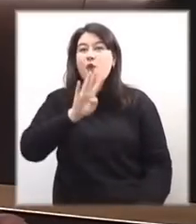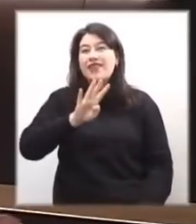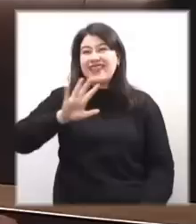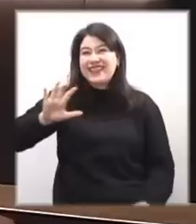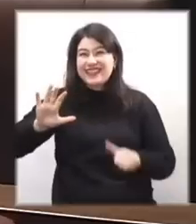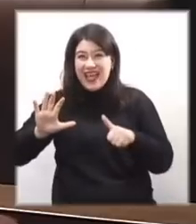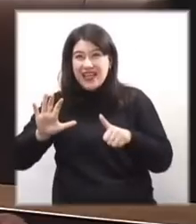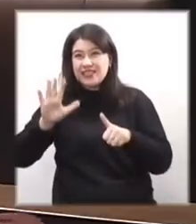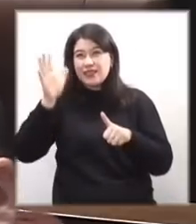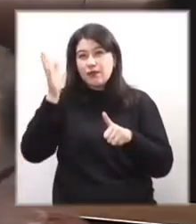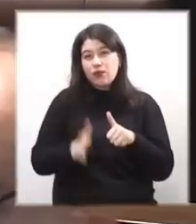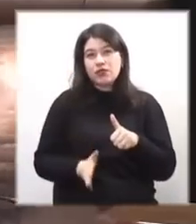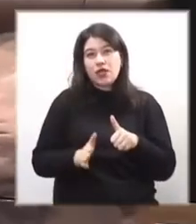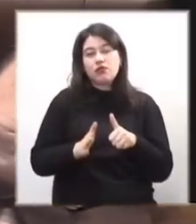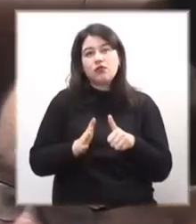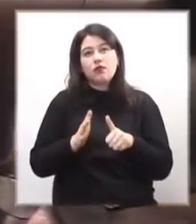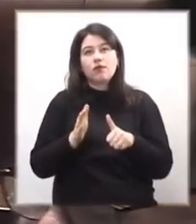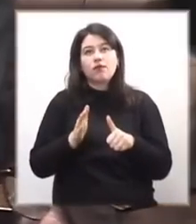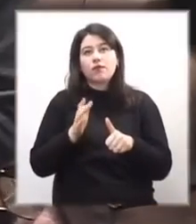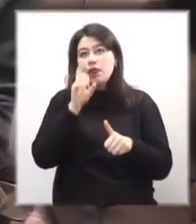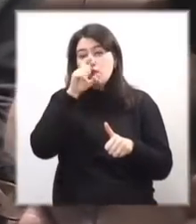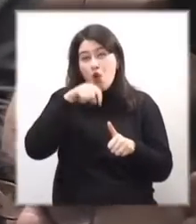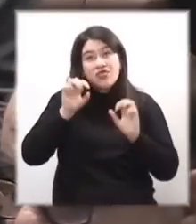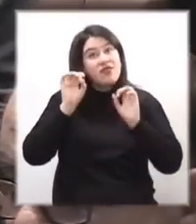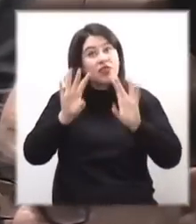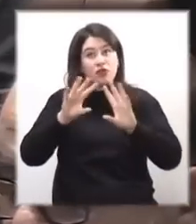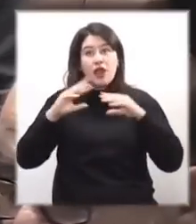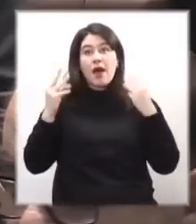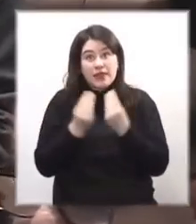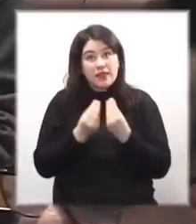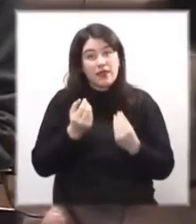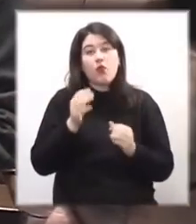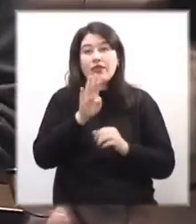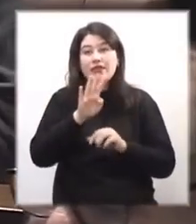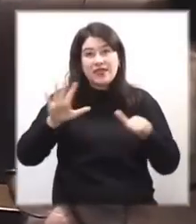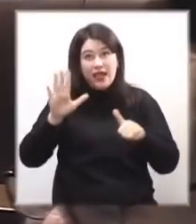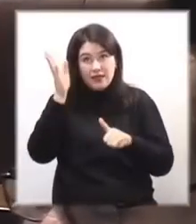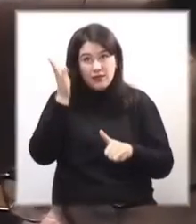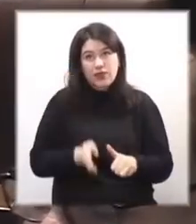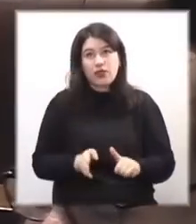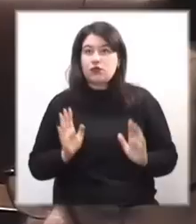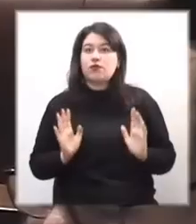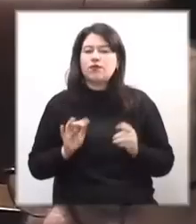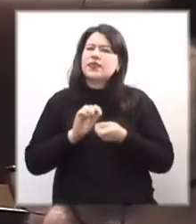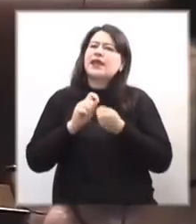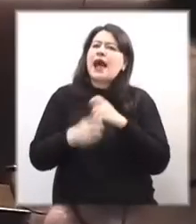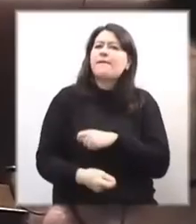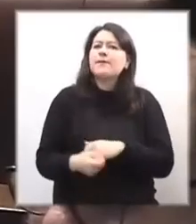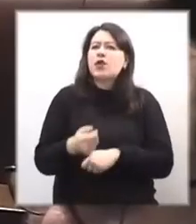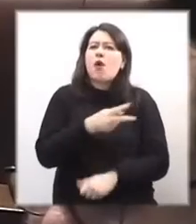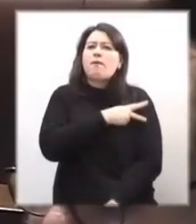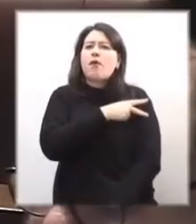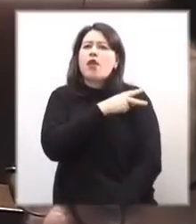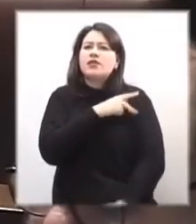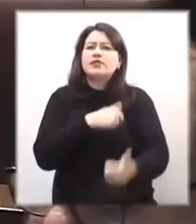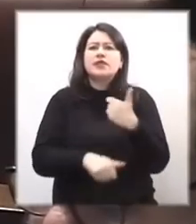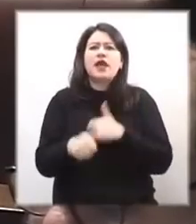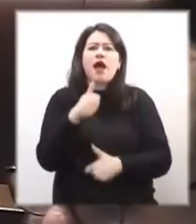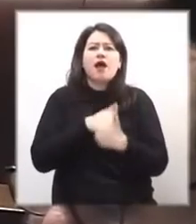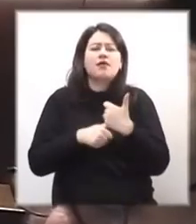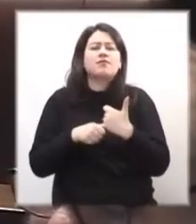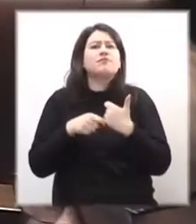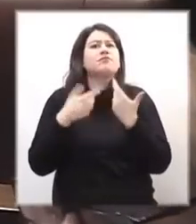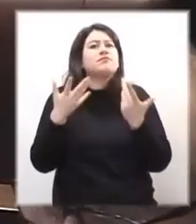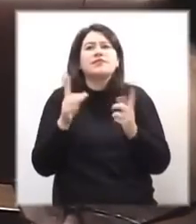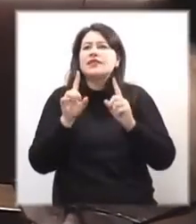46% de los ocurridos en el departamento de Montevideo. Los cambios en las jerarquías policiales hablan de que